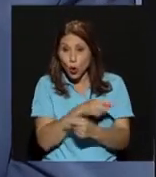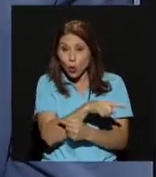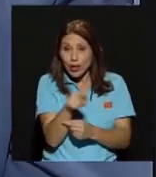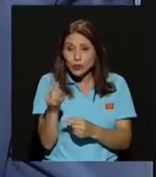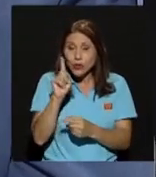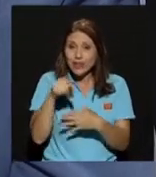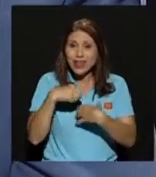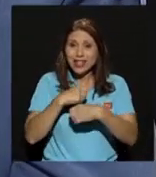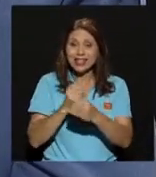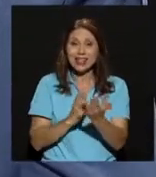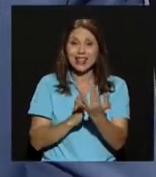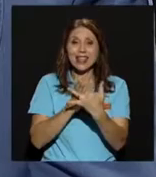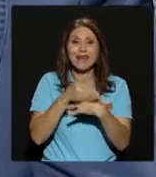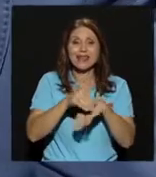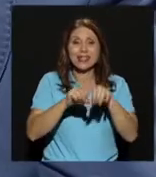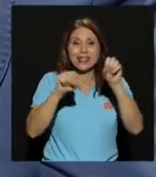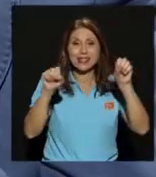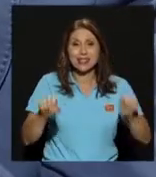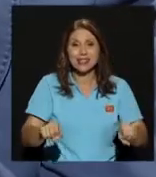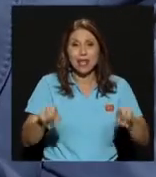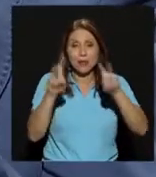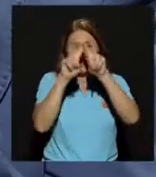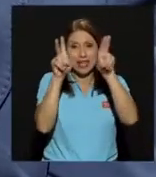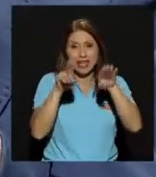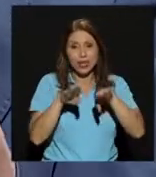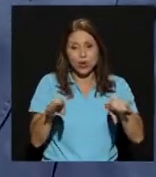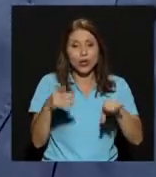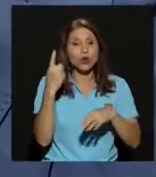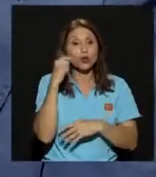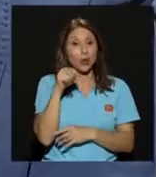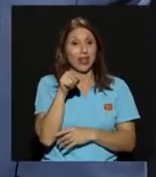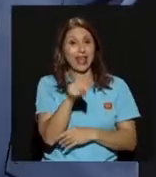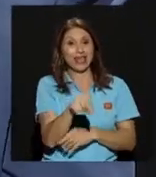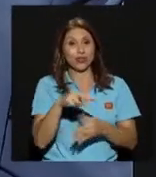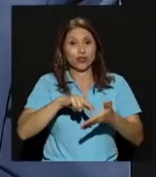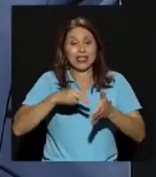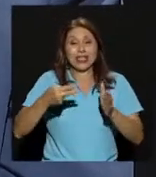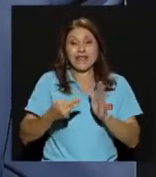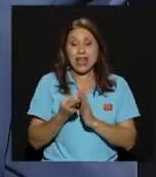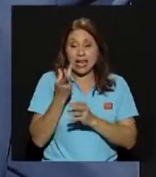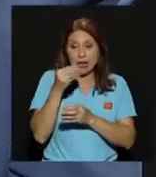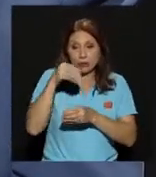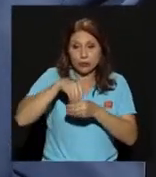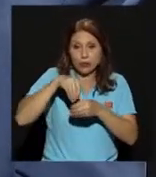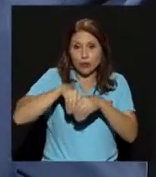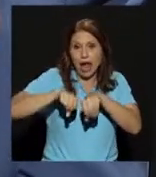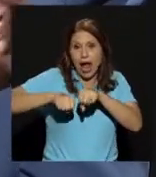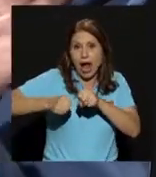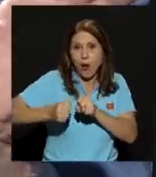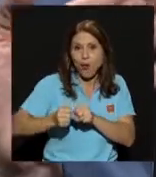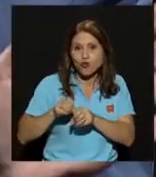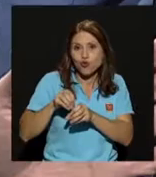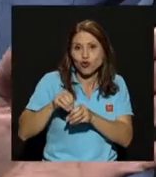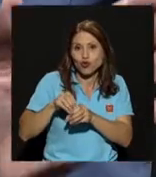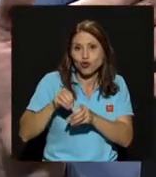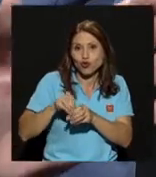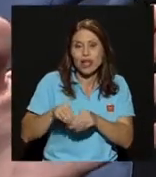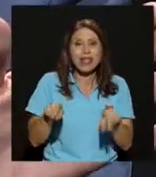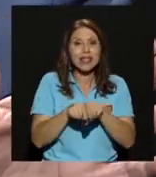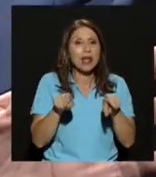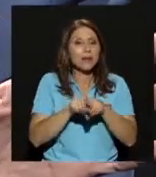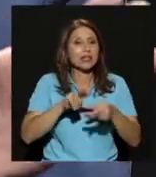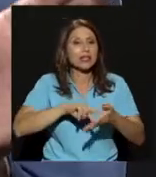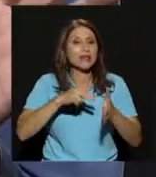electrónicos porque esto le generaría una gran cantidad de ahorros al país y también generaría muchísimo más